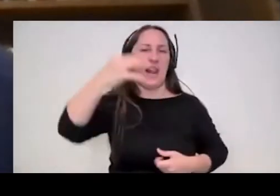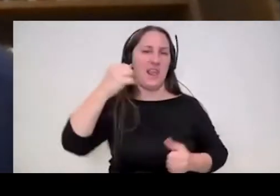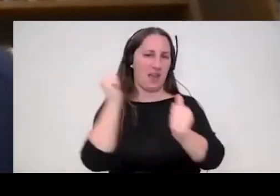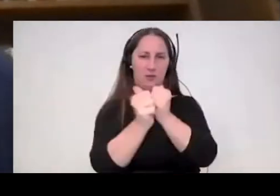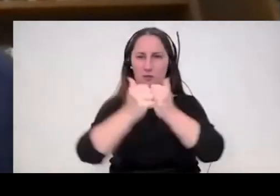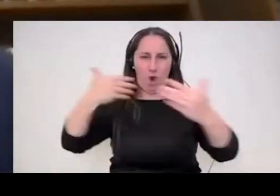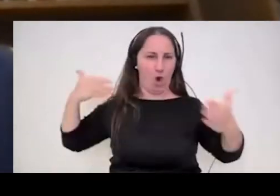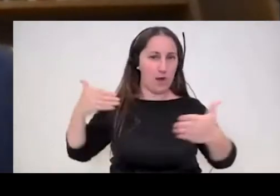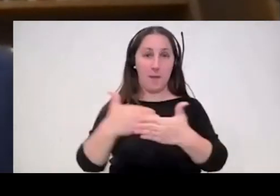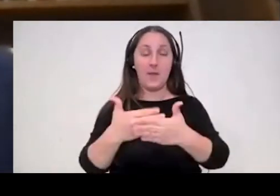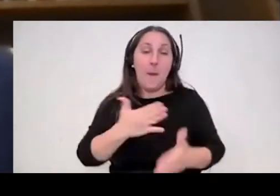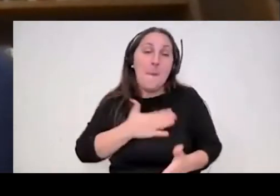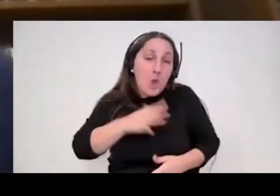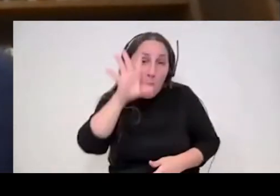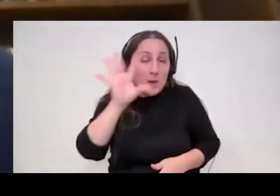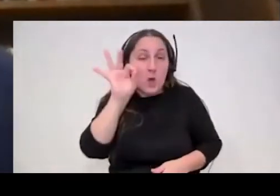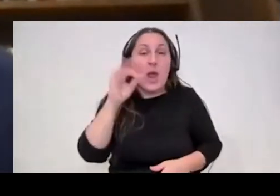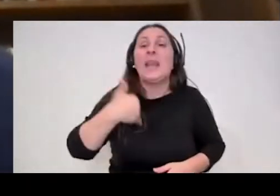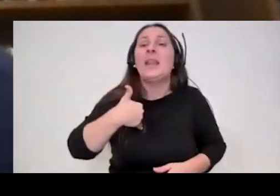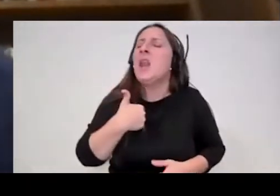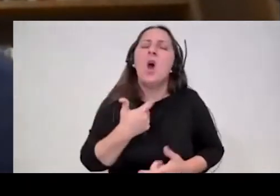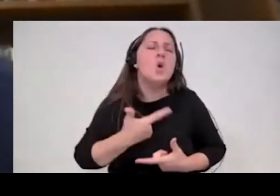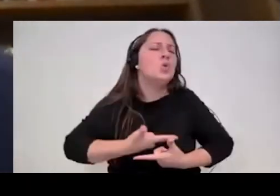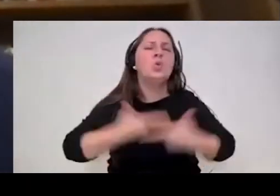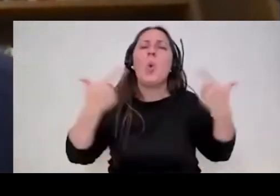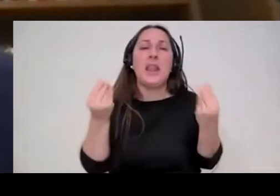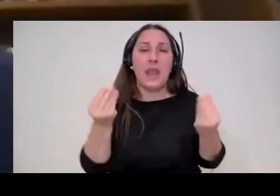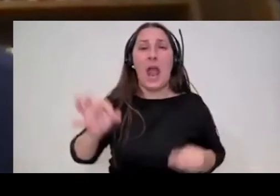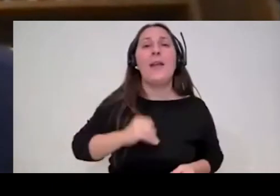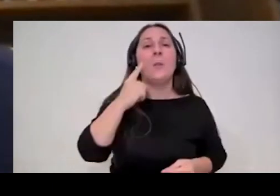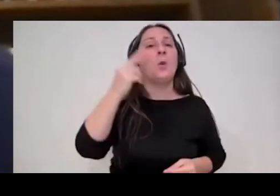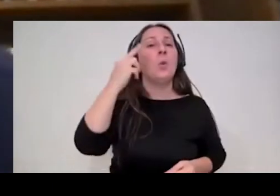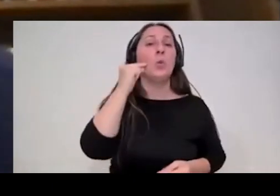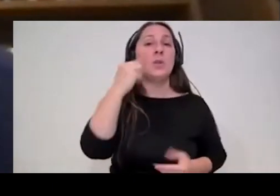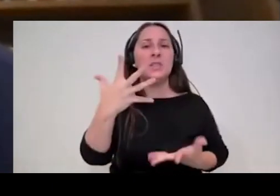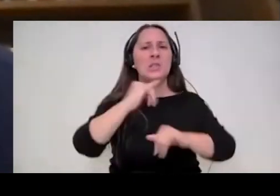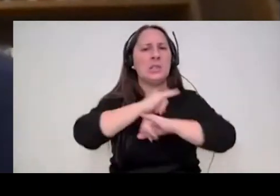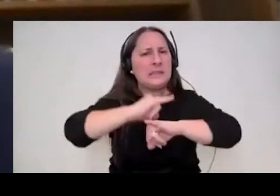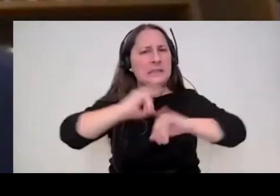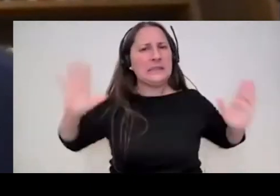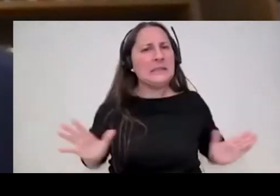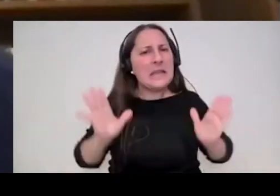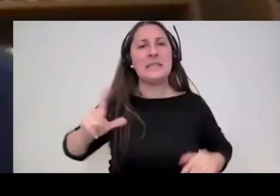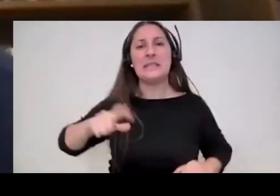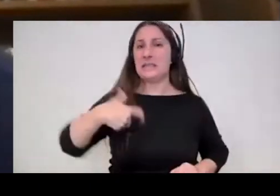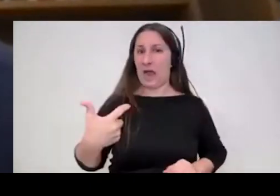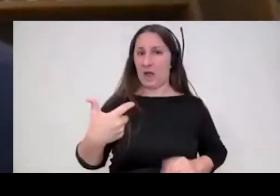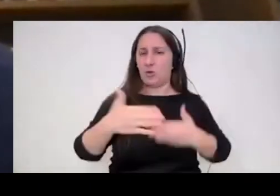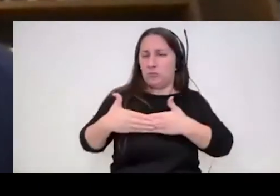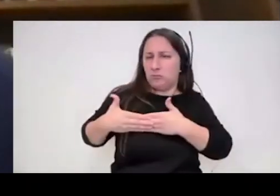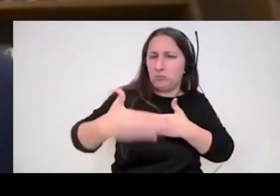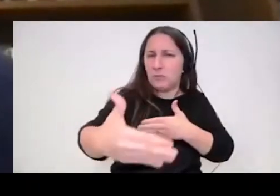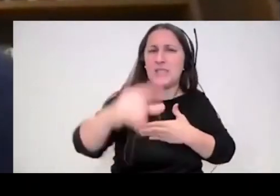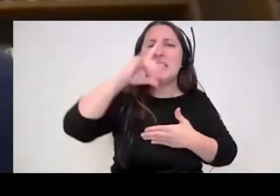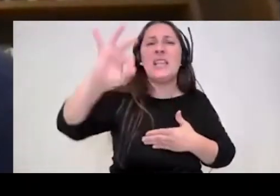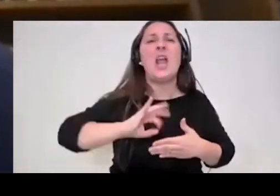mi modesto entender, tuvimos la suerte que en el año 45 Perón impulsara un modelo sindical que 70 años después no es